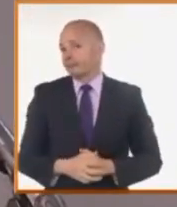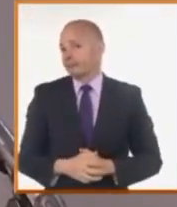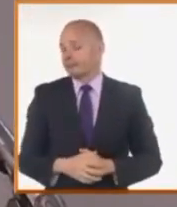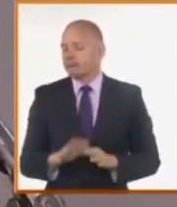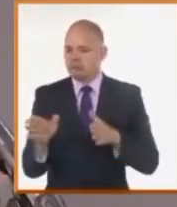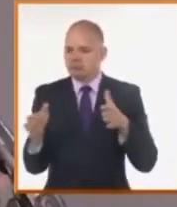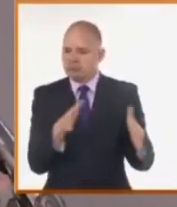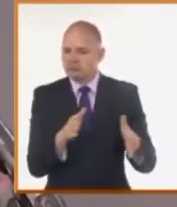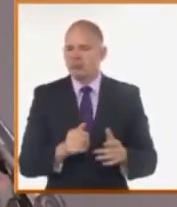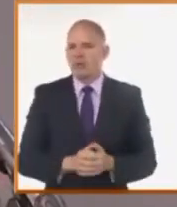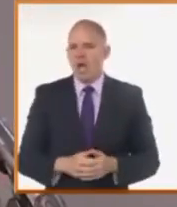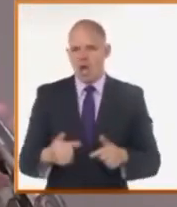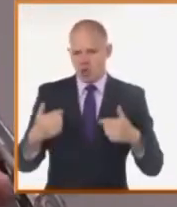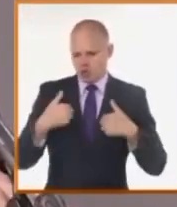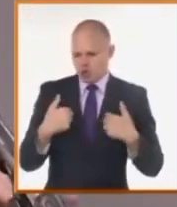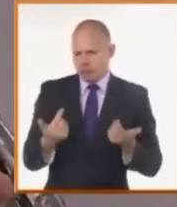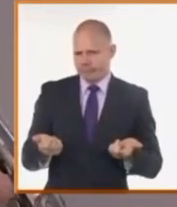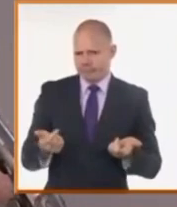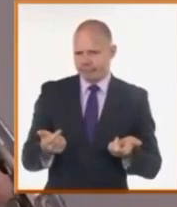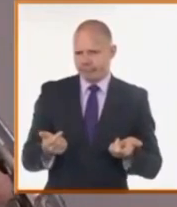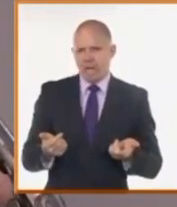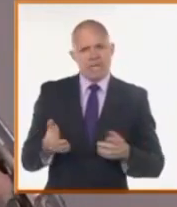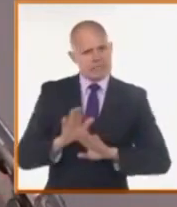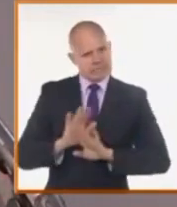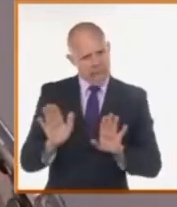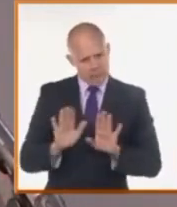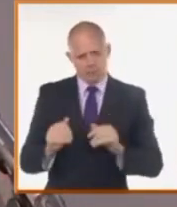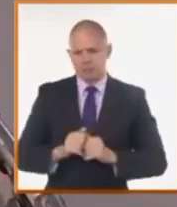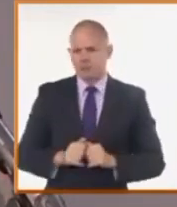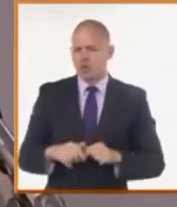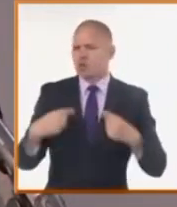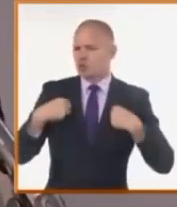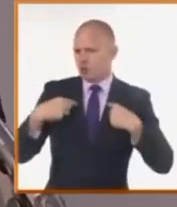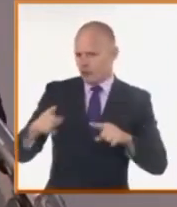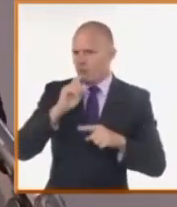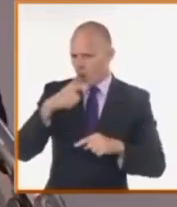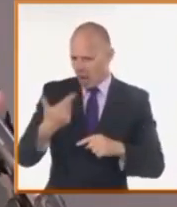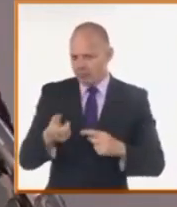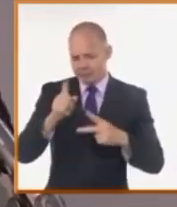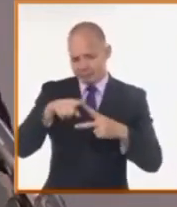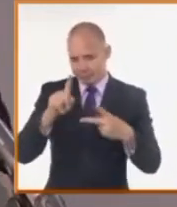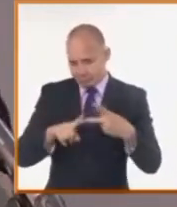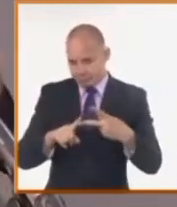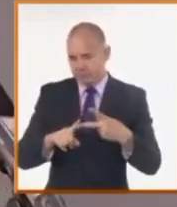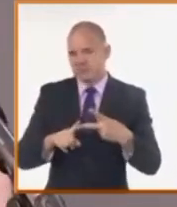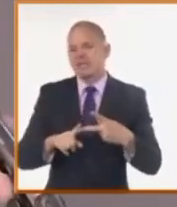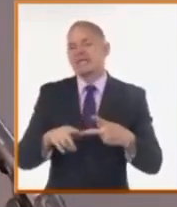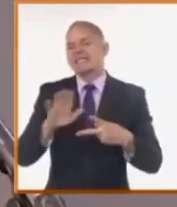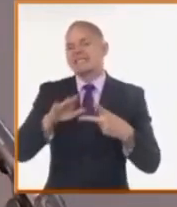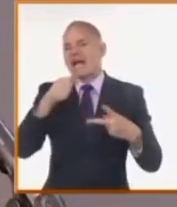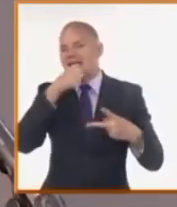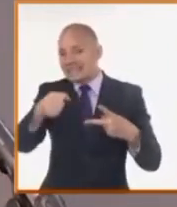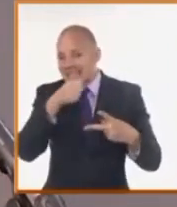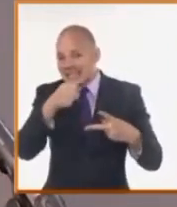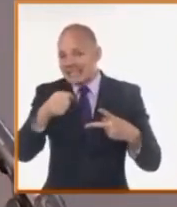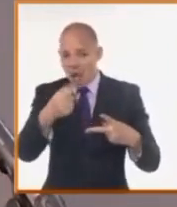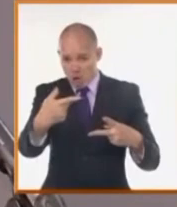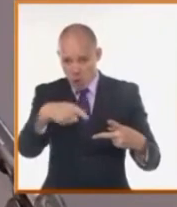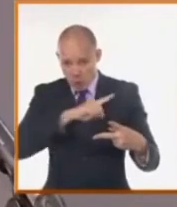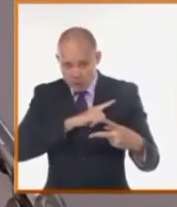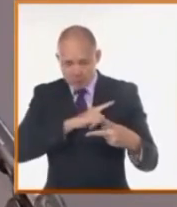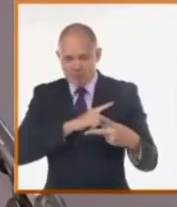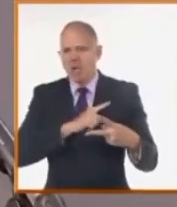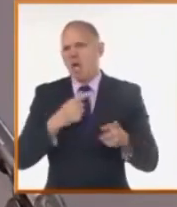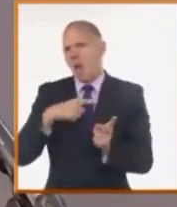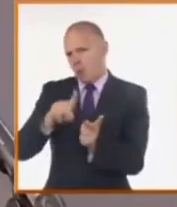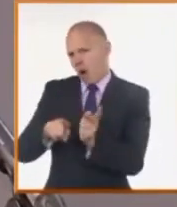denuncia ambas denuncias la primera fue archivada porque una vez que mi mis abogados presentaron nuestra parte